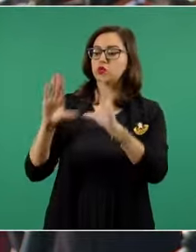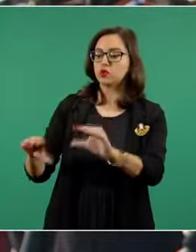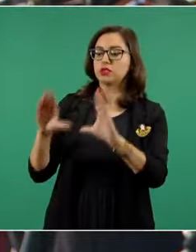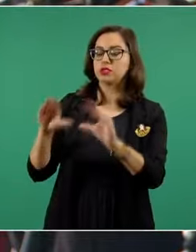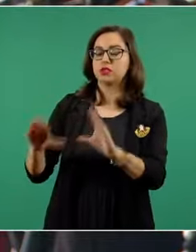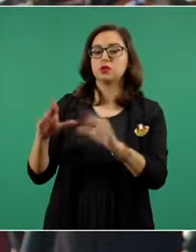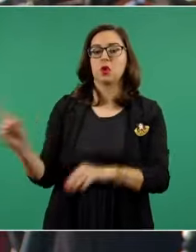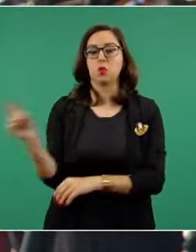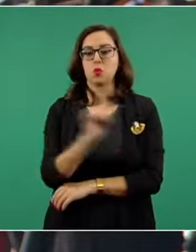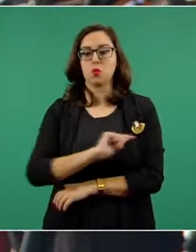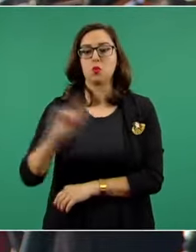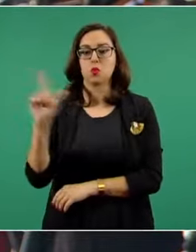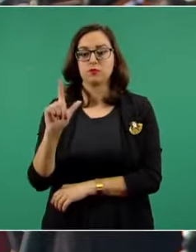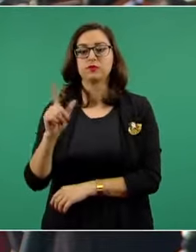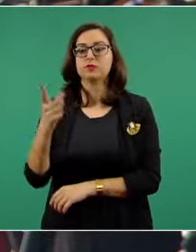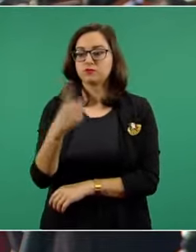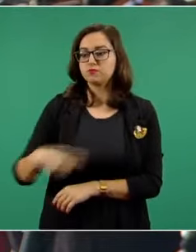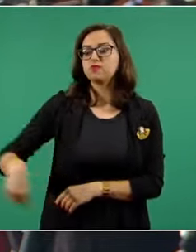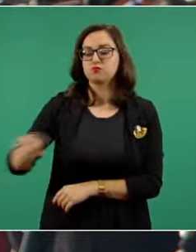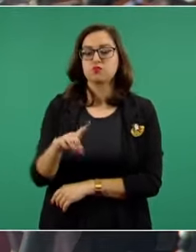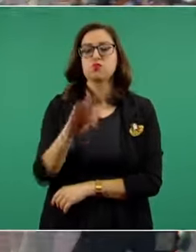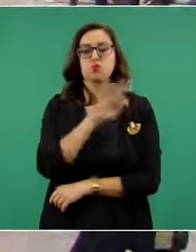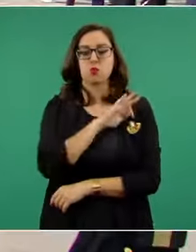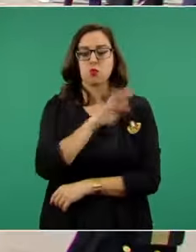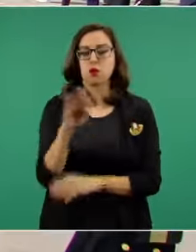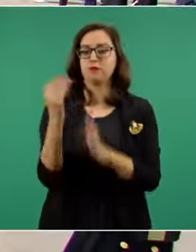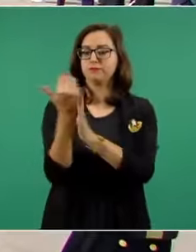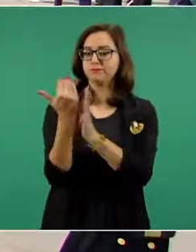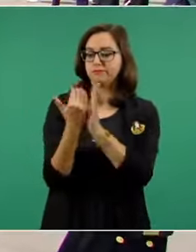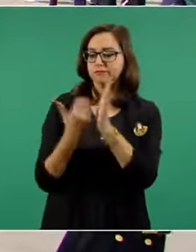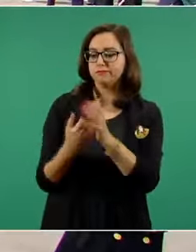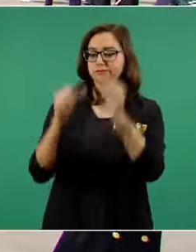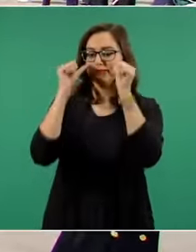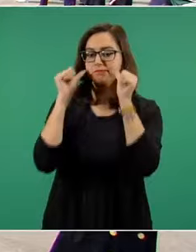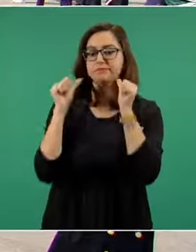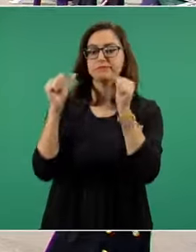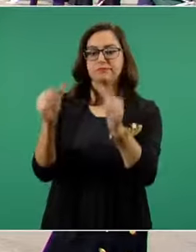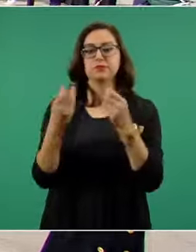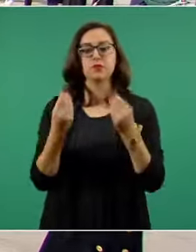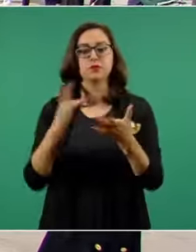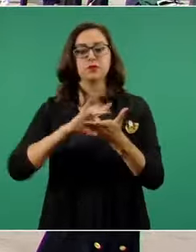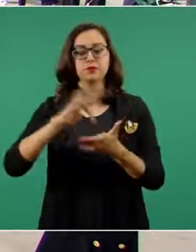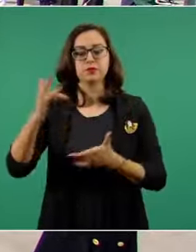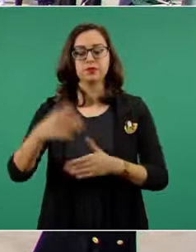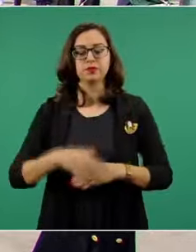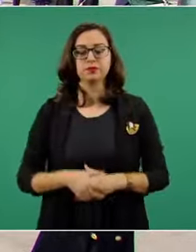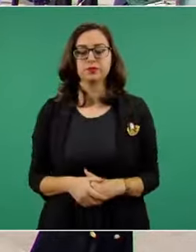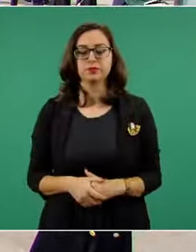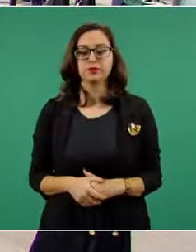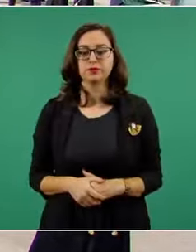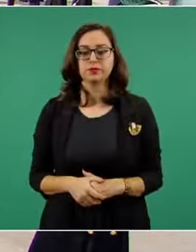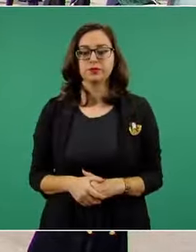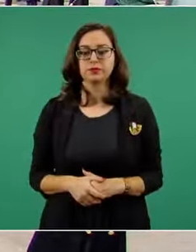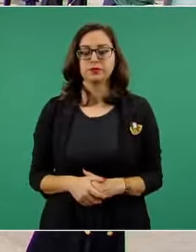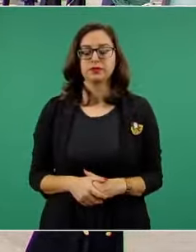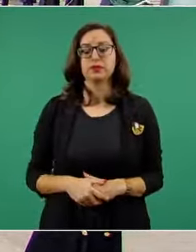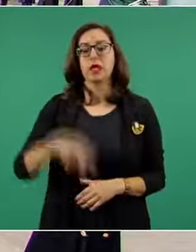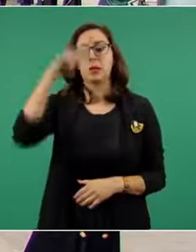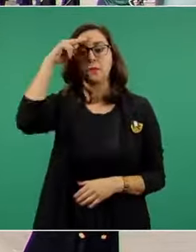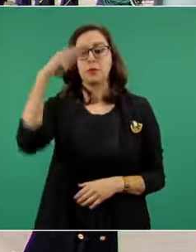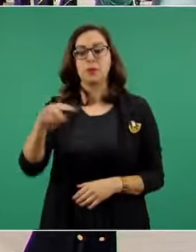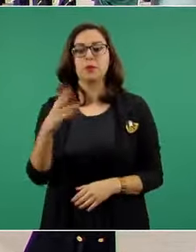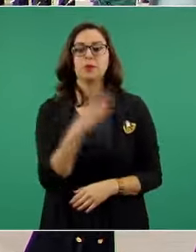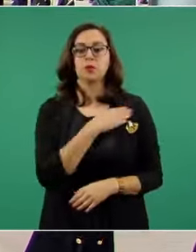nivel profesional necesario para cubrir los cuadros de las unidades aéreas. Muchas gracias. México, muy buenos